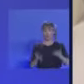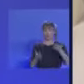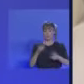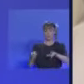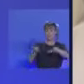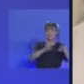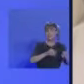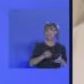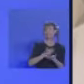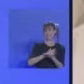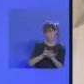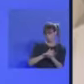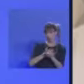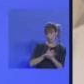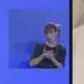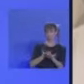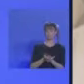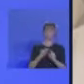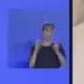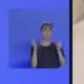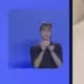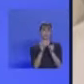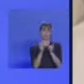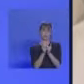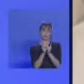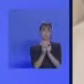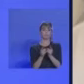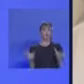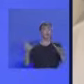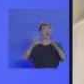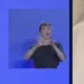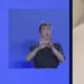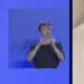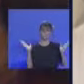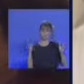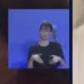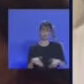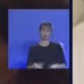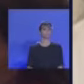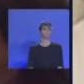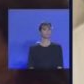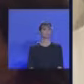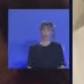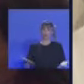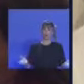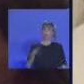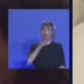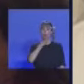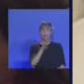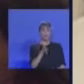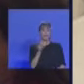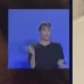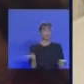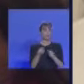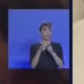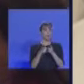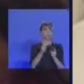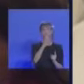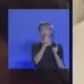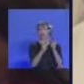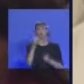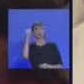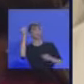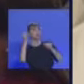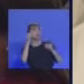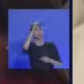es muy sencillo, es que ahora estamos gobernando nosotros en Aragón y podemos estar 3 años más o 7 o 11, o dentro igual de 3 años